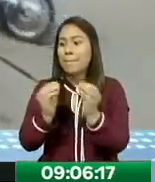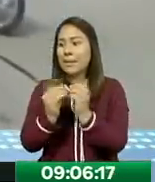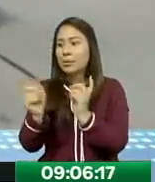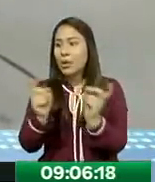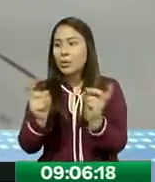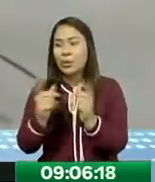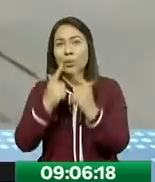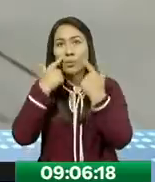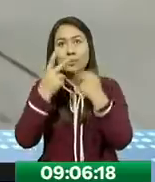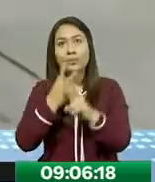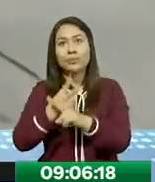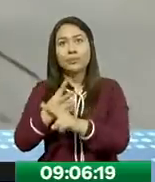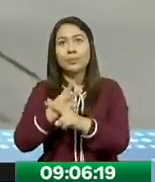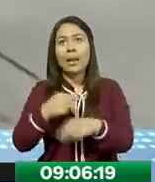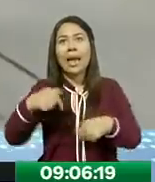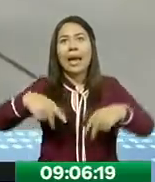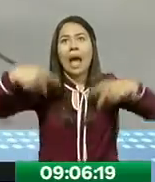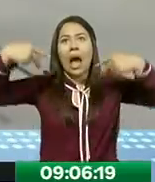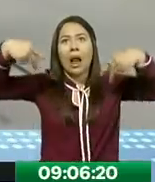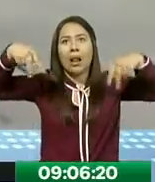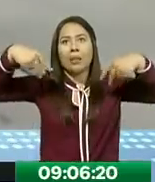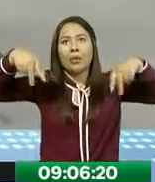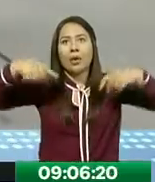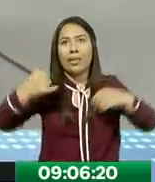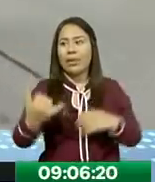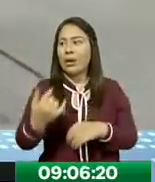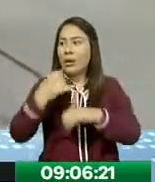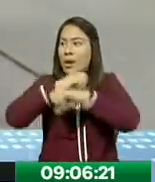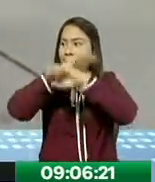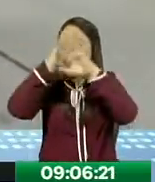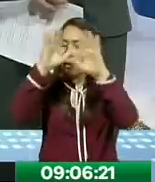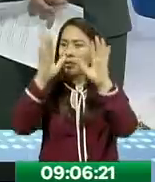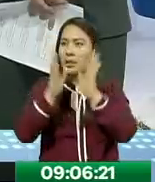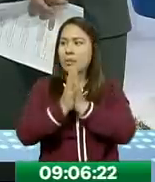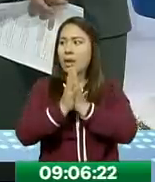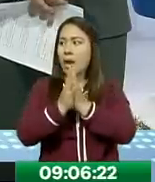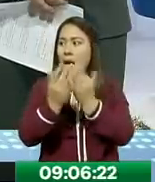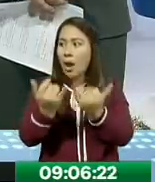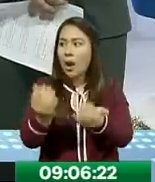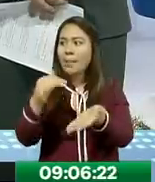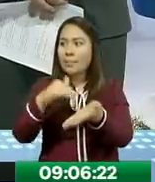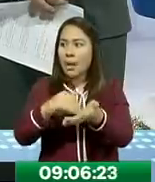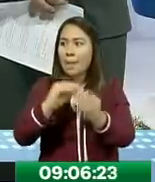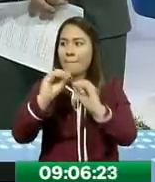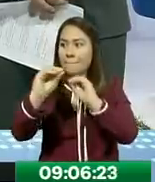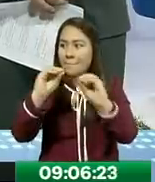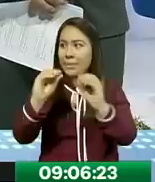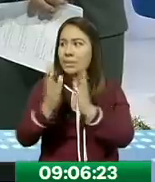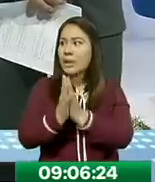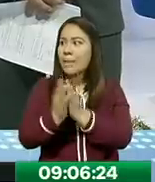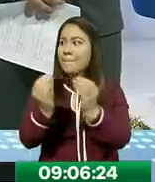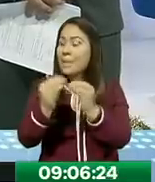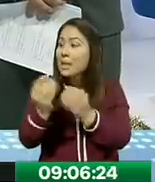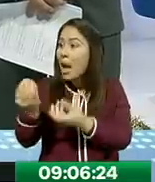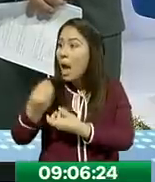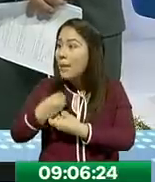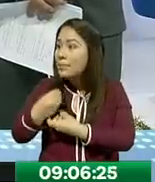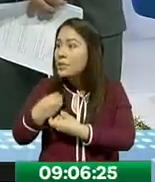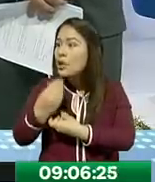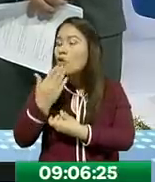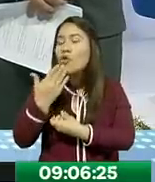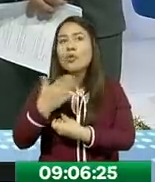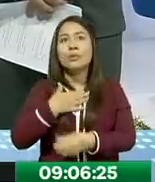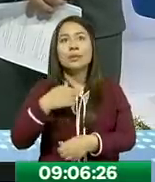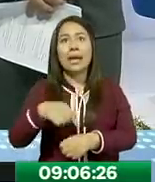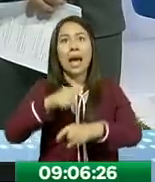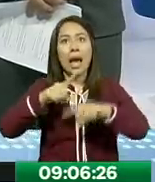14ª etapa de la Ciudadela La Alborada a esta hora de la mañana. Por ahora retornamos de estudio, continúen ustedes con el desarrollo de más información.